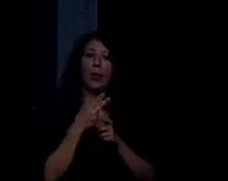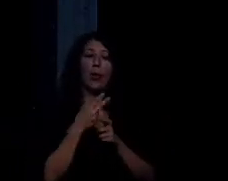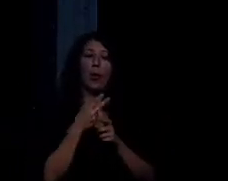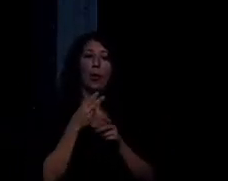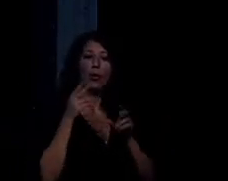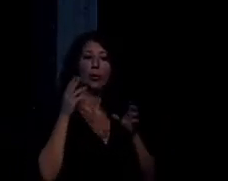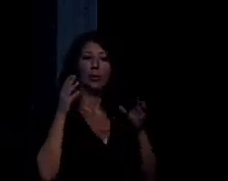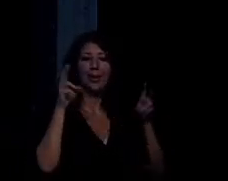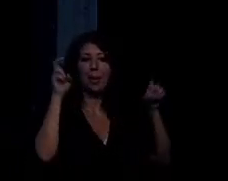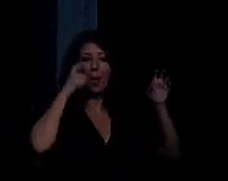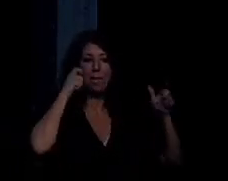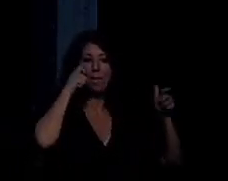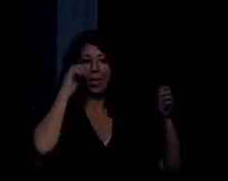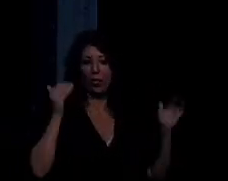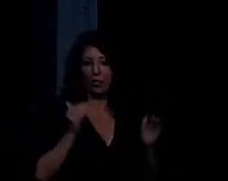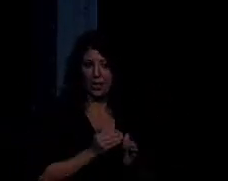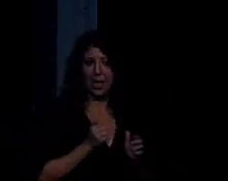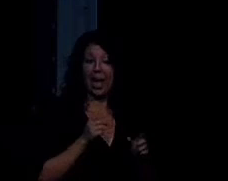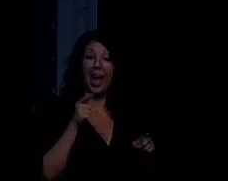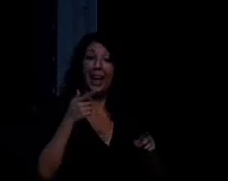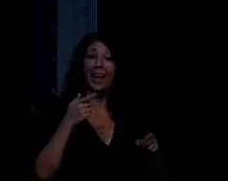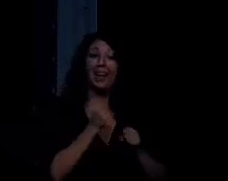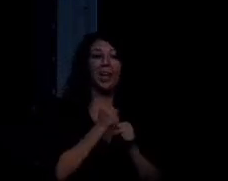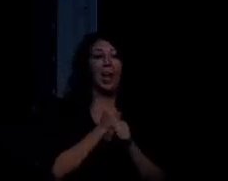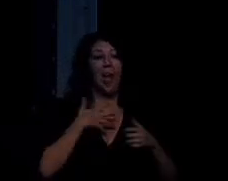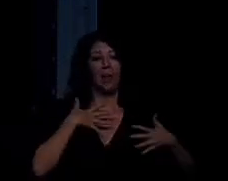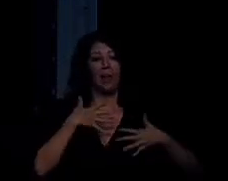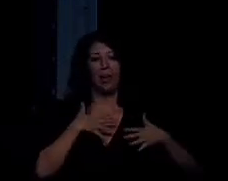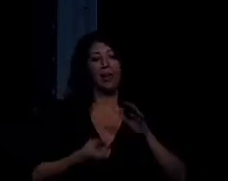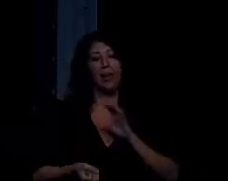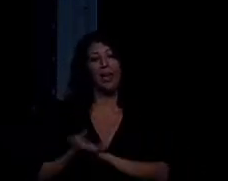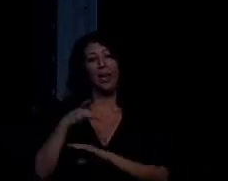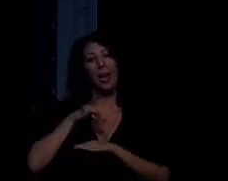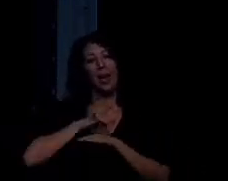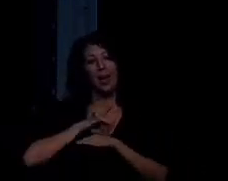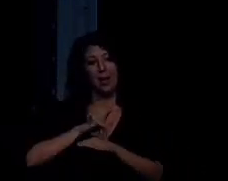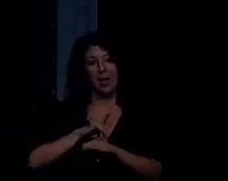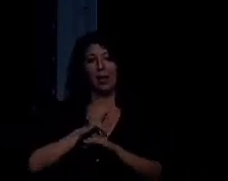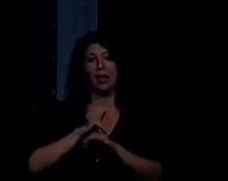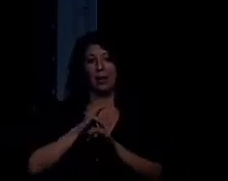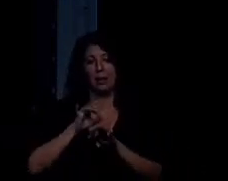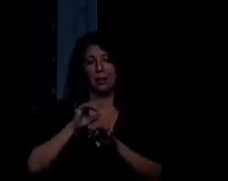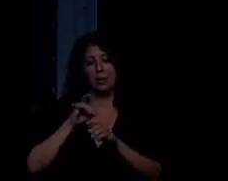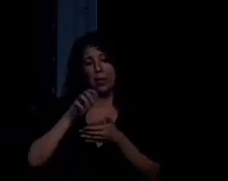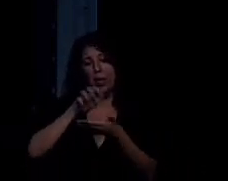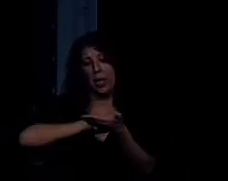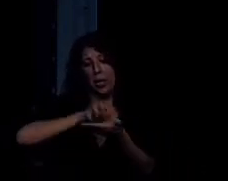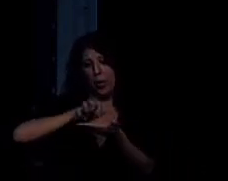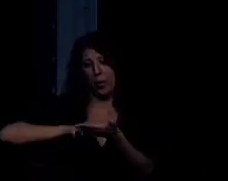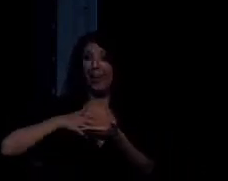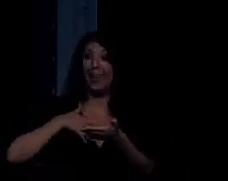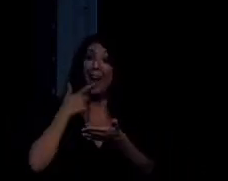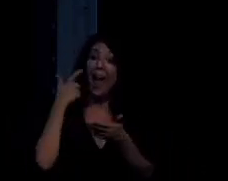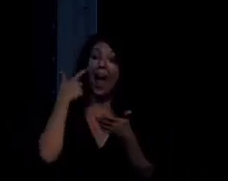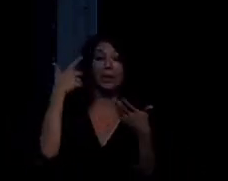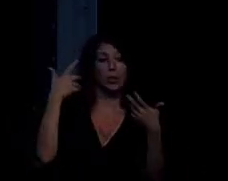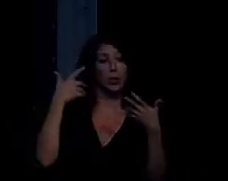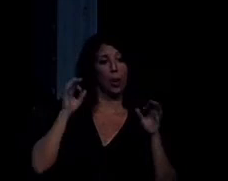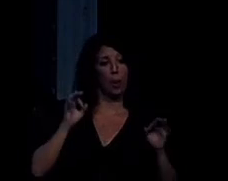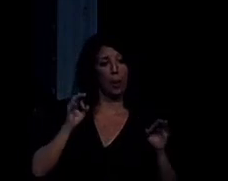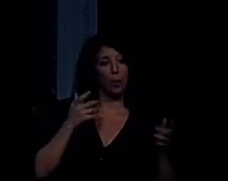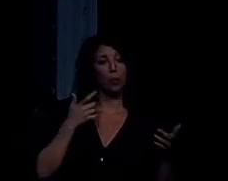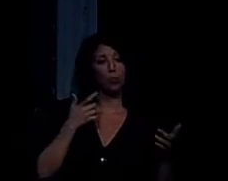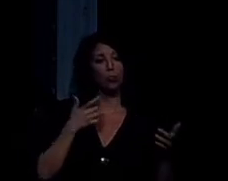contacta porque es actriz y estaba haciendo un guión sobre la cultura de la violación, ¿no? Entonces, lo que me pide es un poco que le asesore a